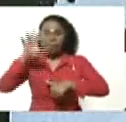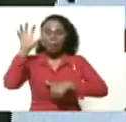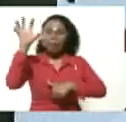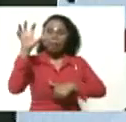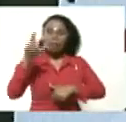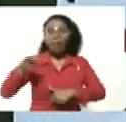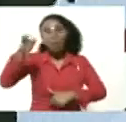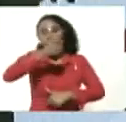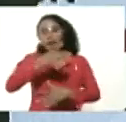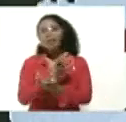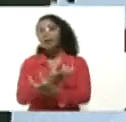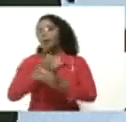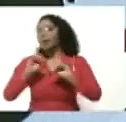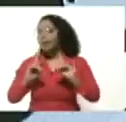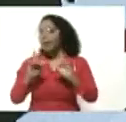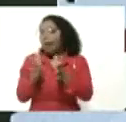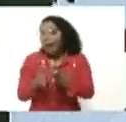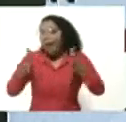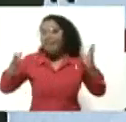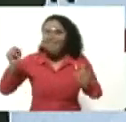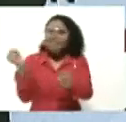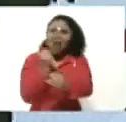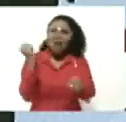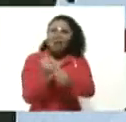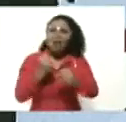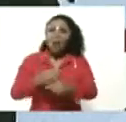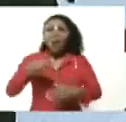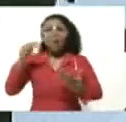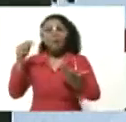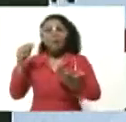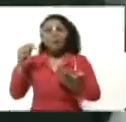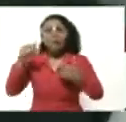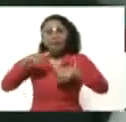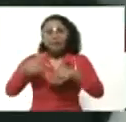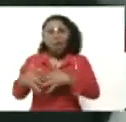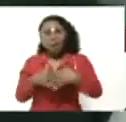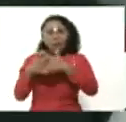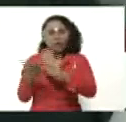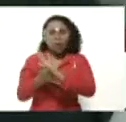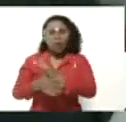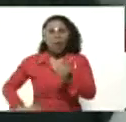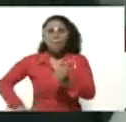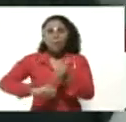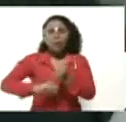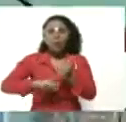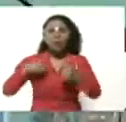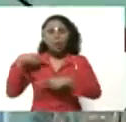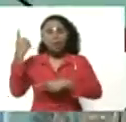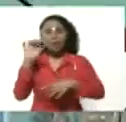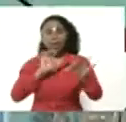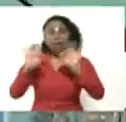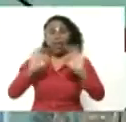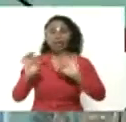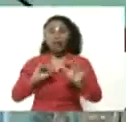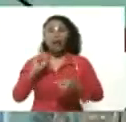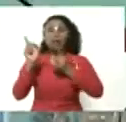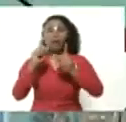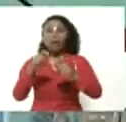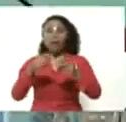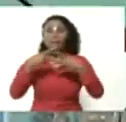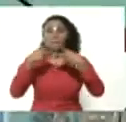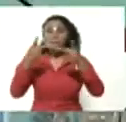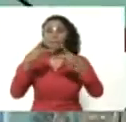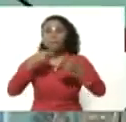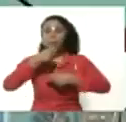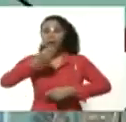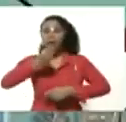búsqueda de la democracia, estas grandes operaciones norteamericanas, a menudo respaldadas por Hollywood y también por las agencias de prensa